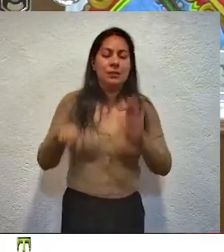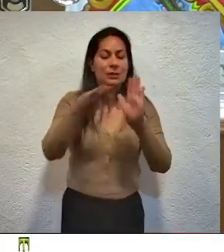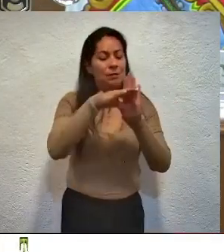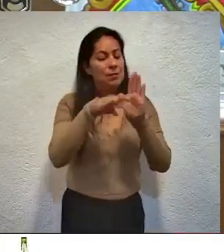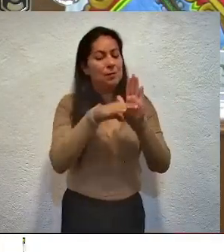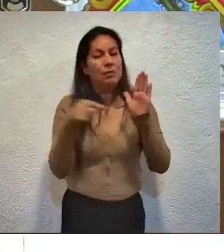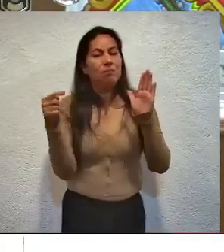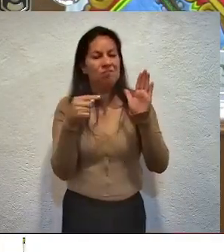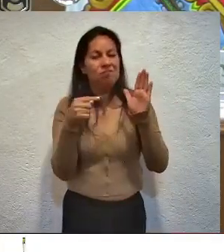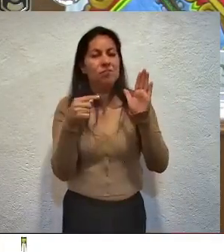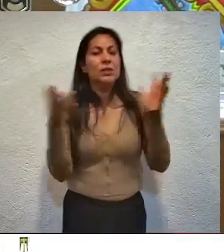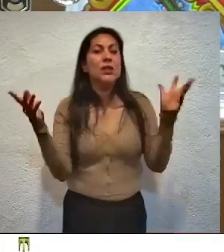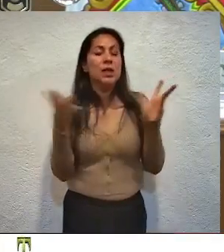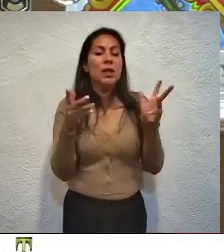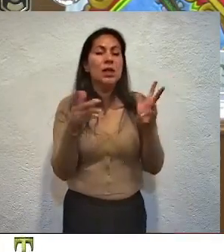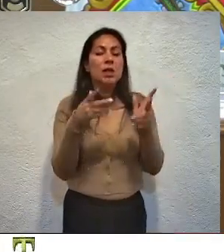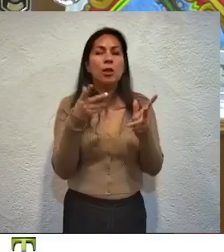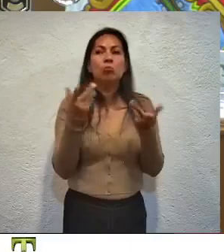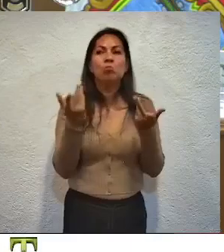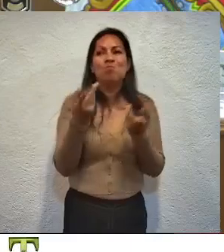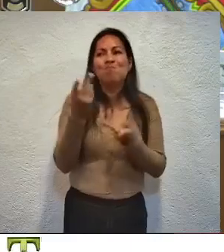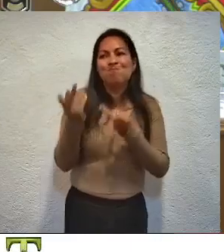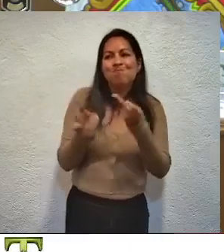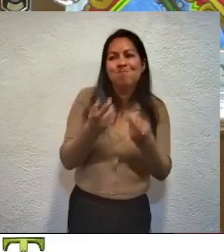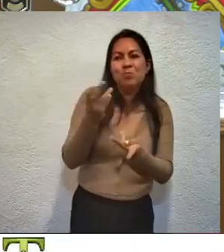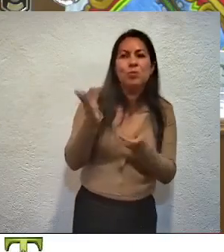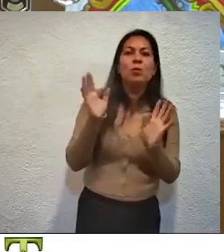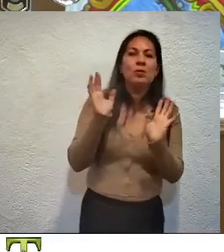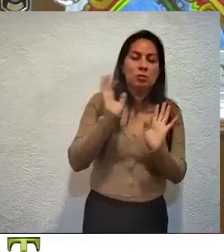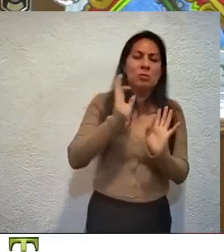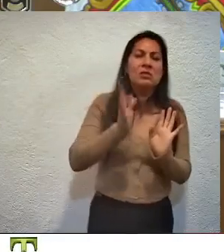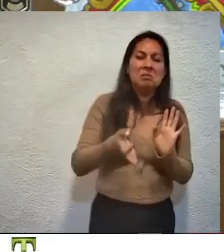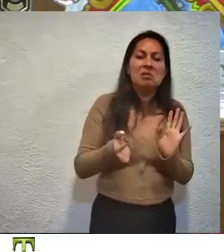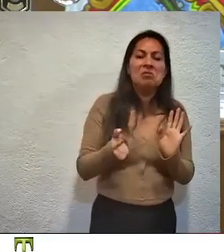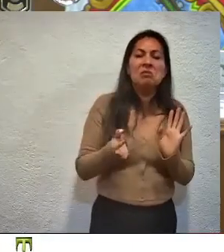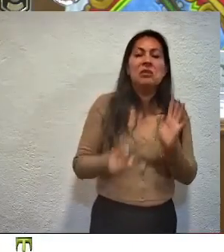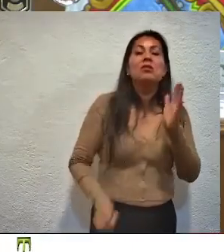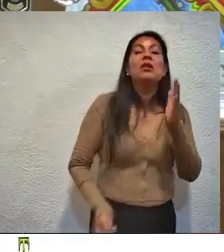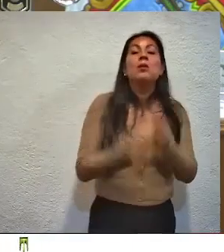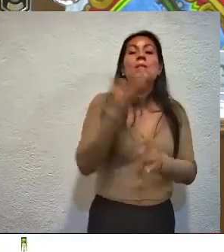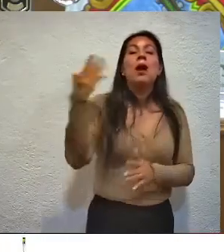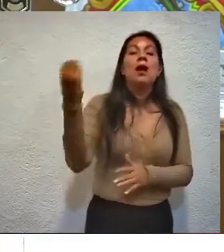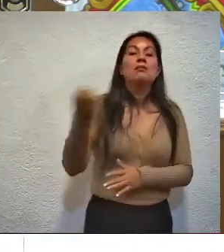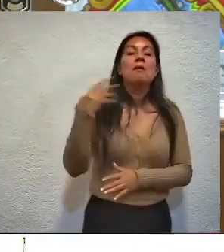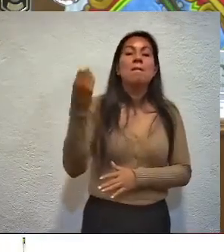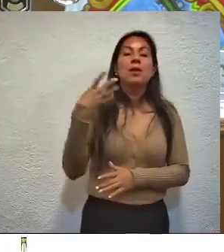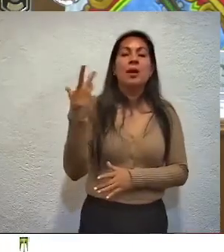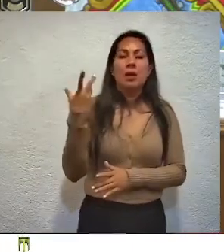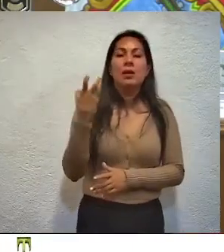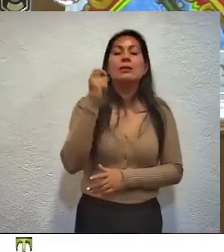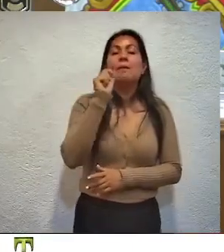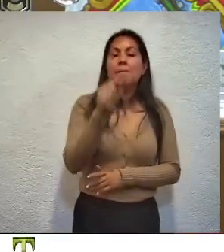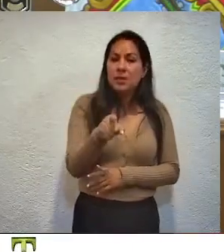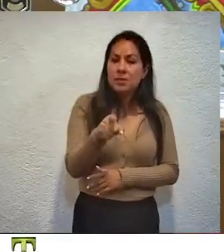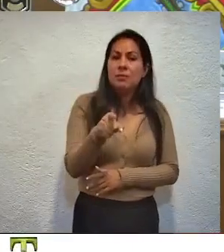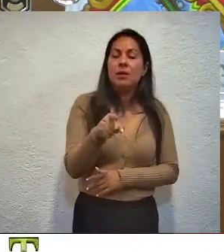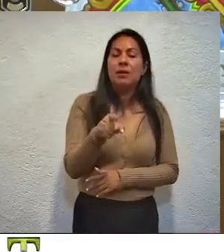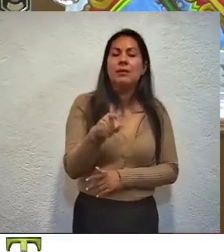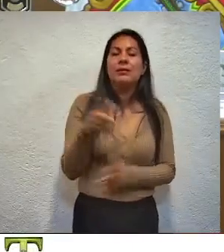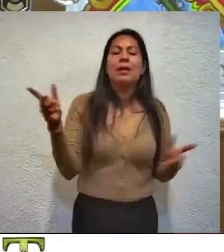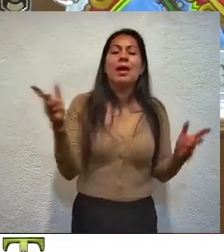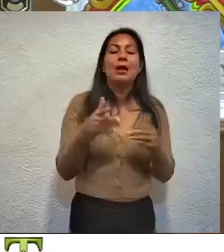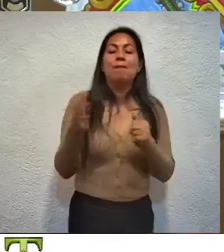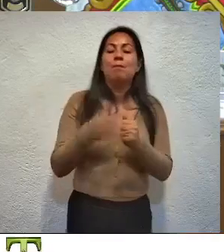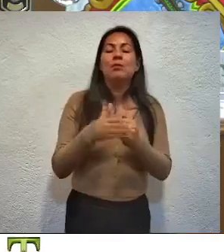serán sometidos a una consideración, en su caso a una aprobación, en una nueva Asamblea, que esta misma se